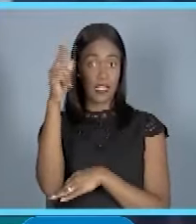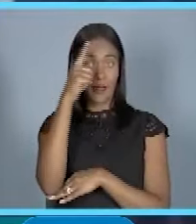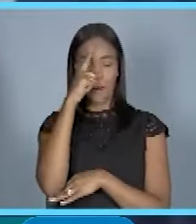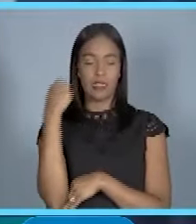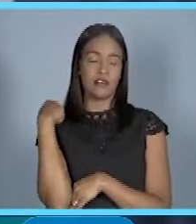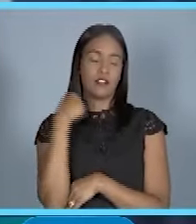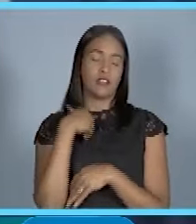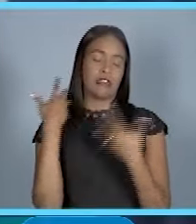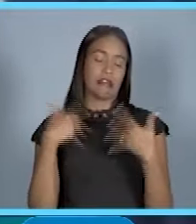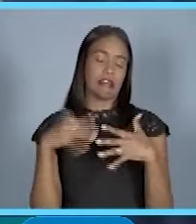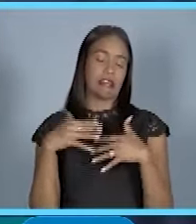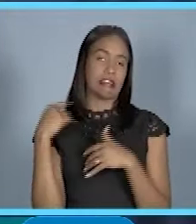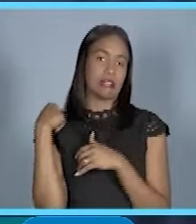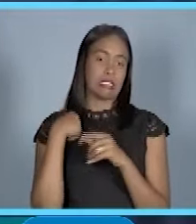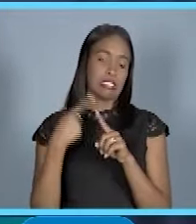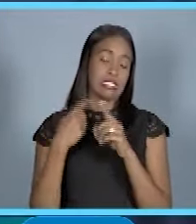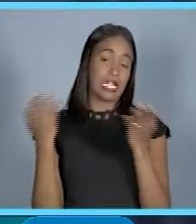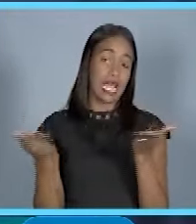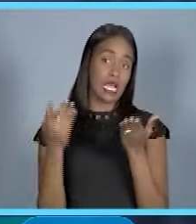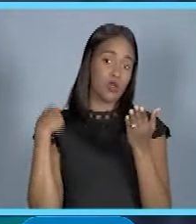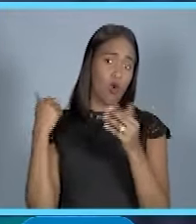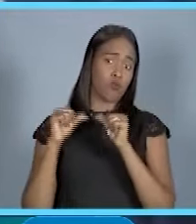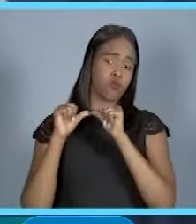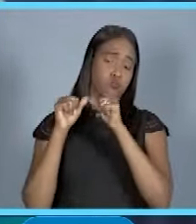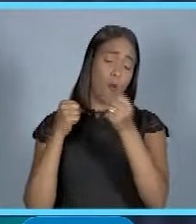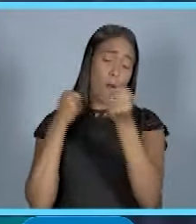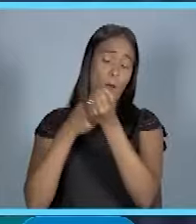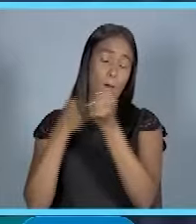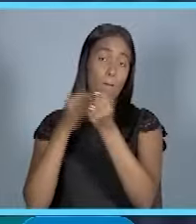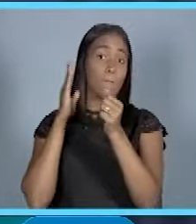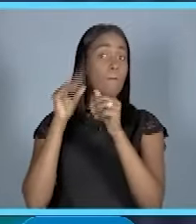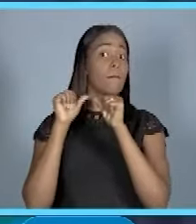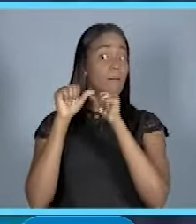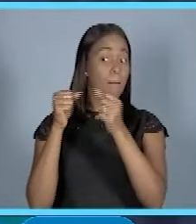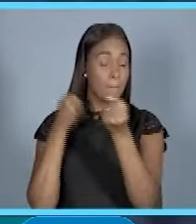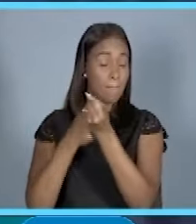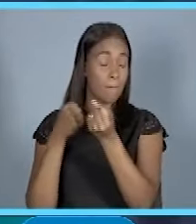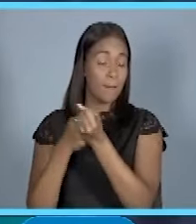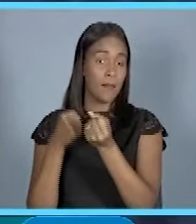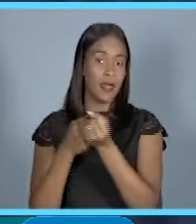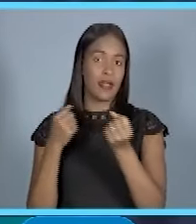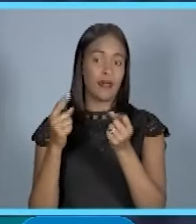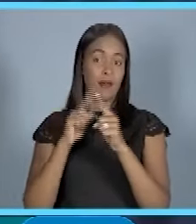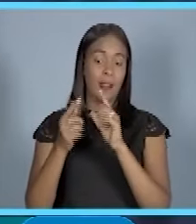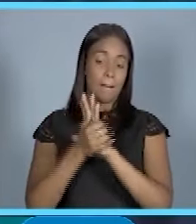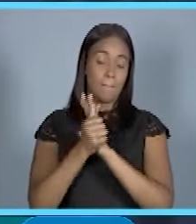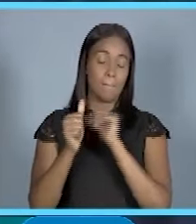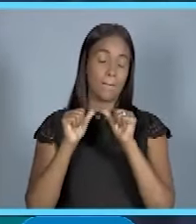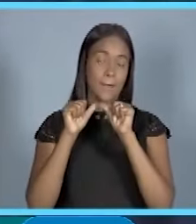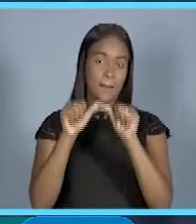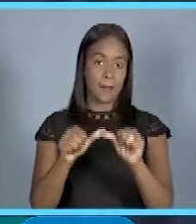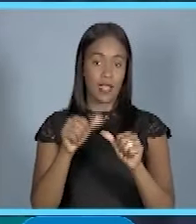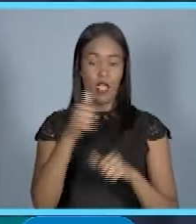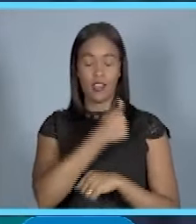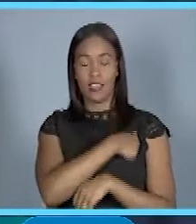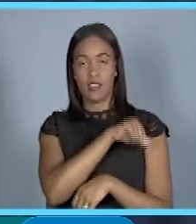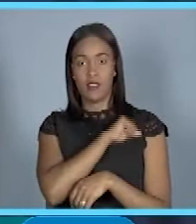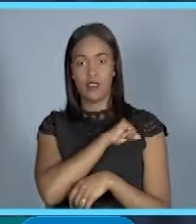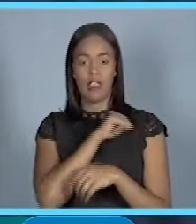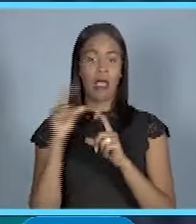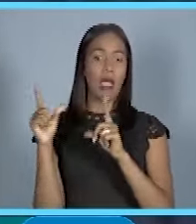un hecho que nosotros desde el principio lo hemos estado apoyando, lo seguiremos apoyando sin perder la capacidad y la actitud